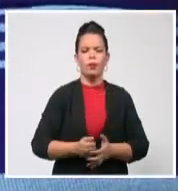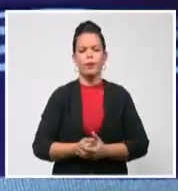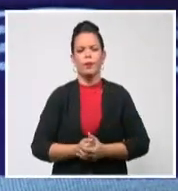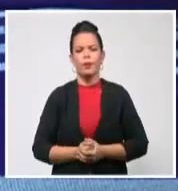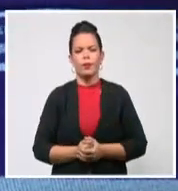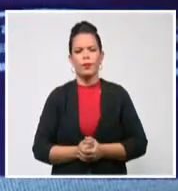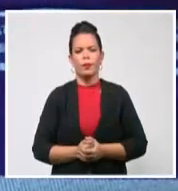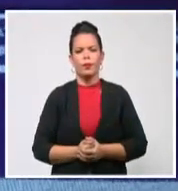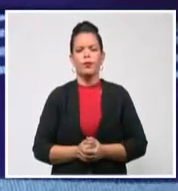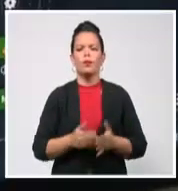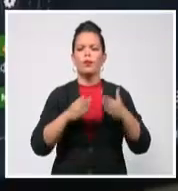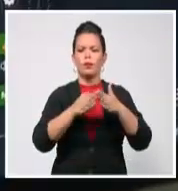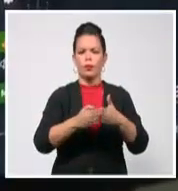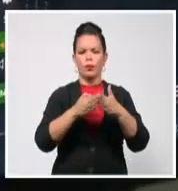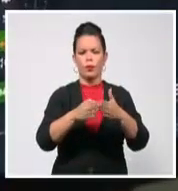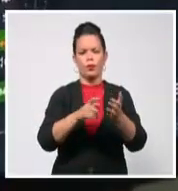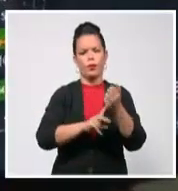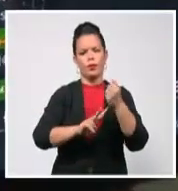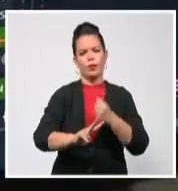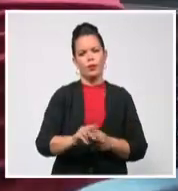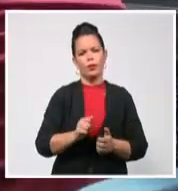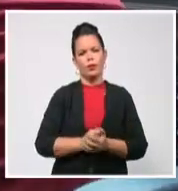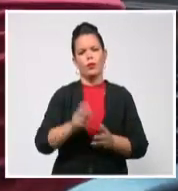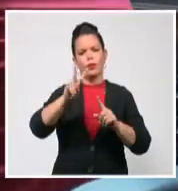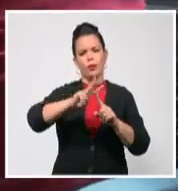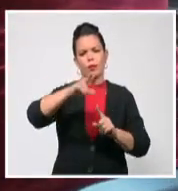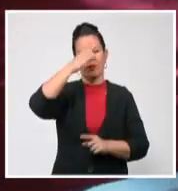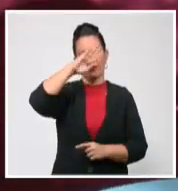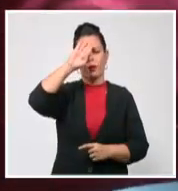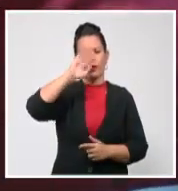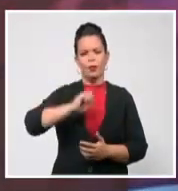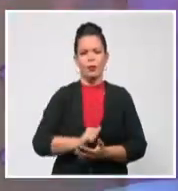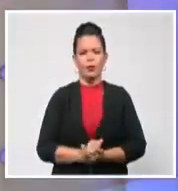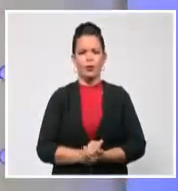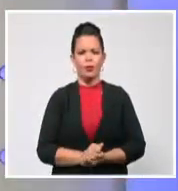En Granma, Jacqueline Pérez, Sistema Informativo de la Televisión Cubana.